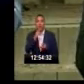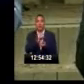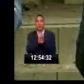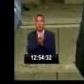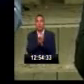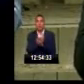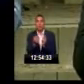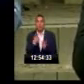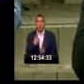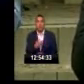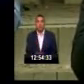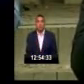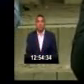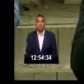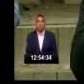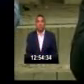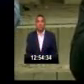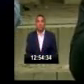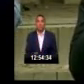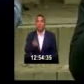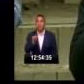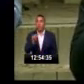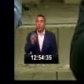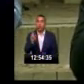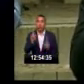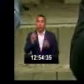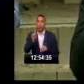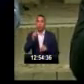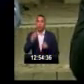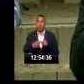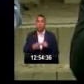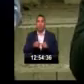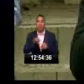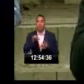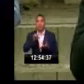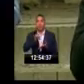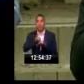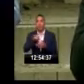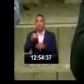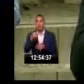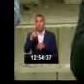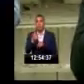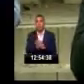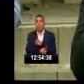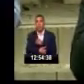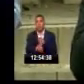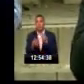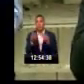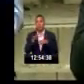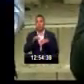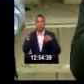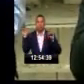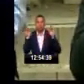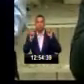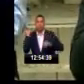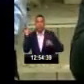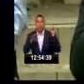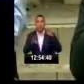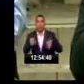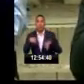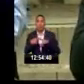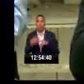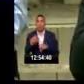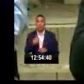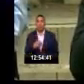haya. Que no sea Quito, ninguna ciudad del país, la que sea víctima de las turbas, que cada vez